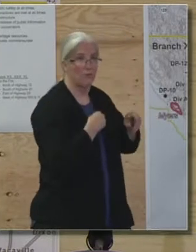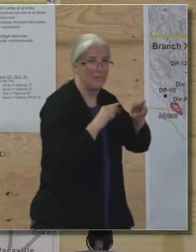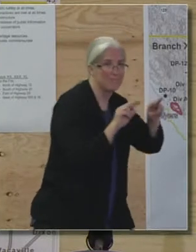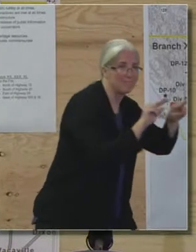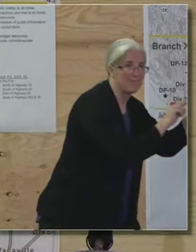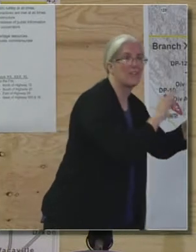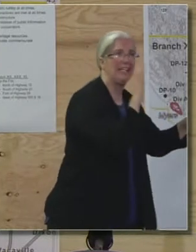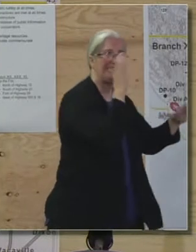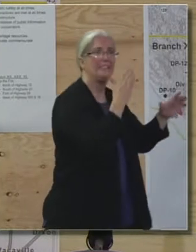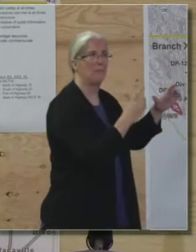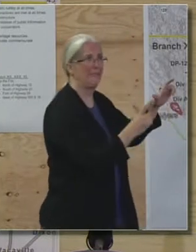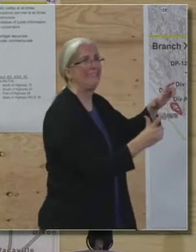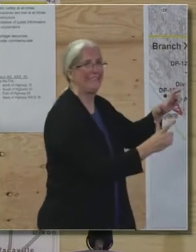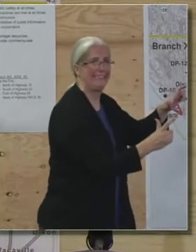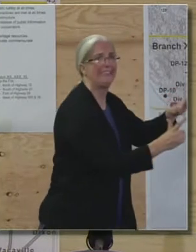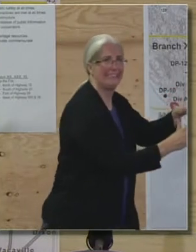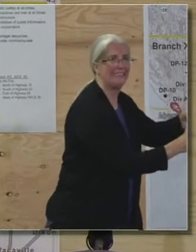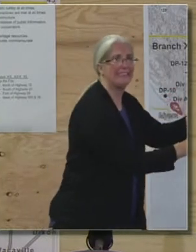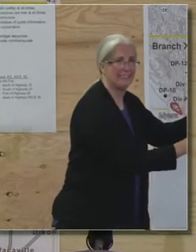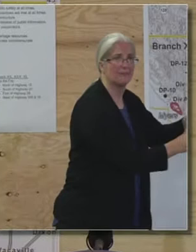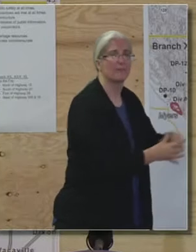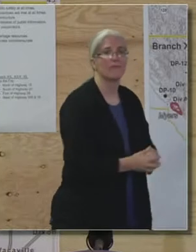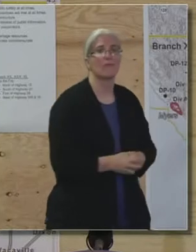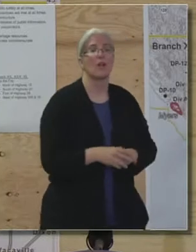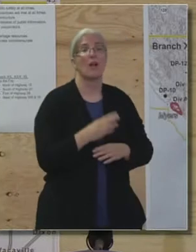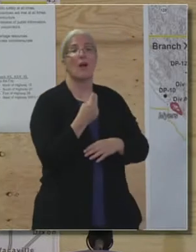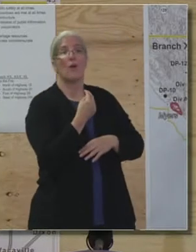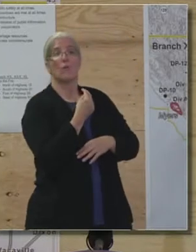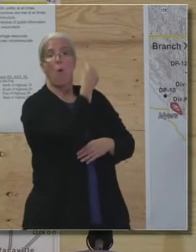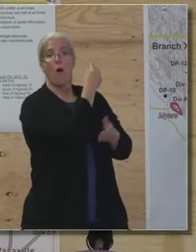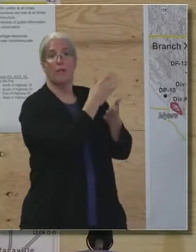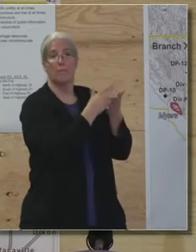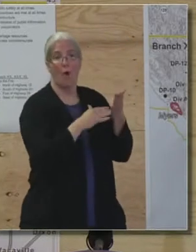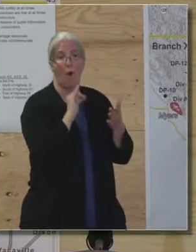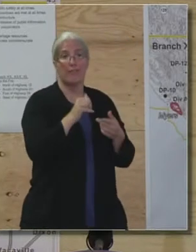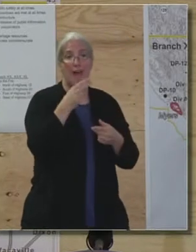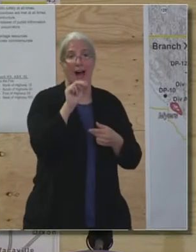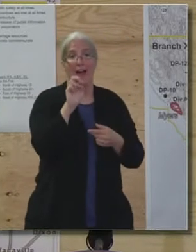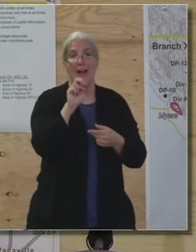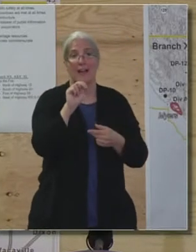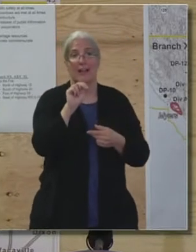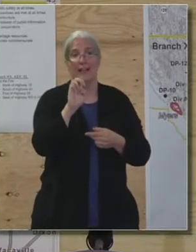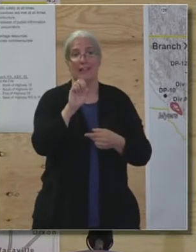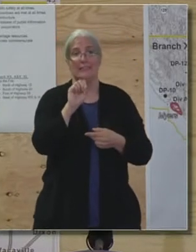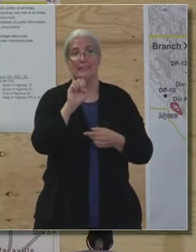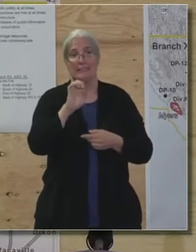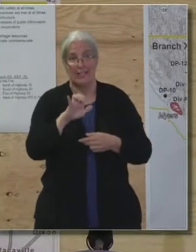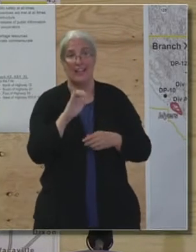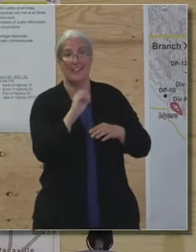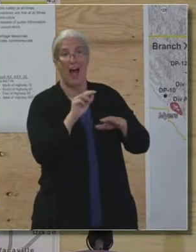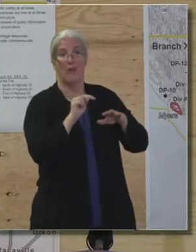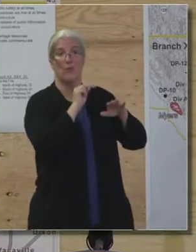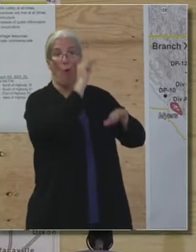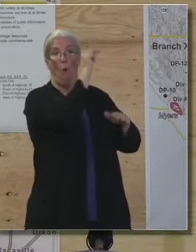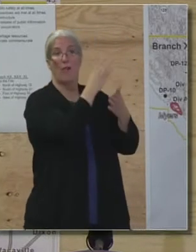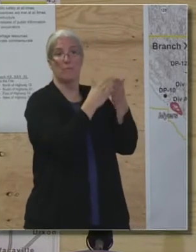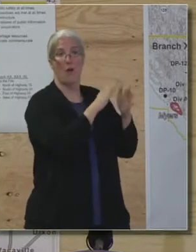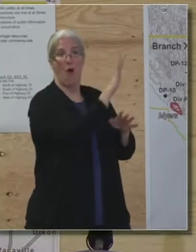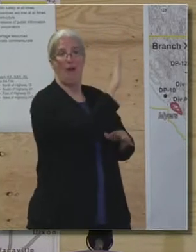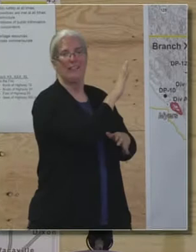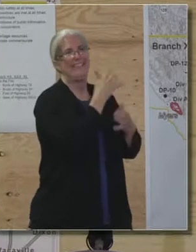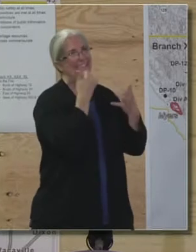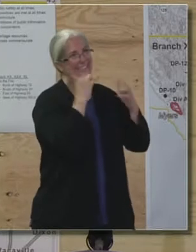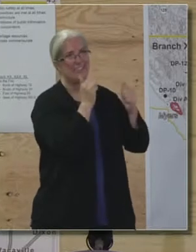su propagación al desplazarnos al norte está activo el incendio desde agenciarse al norte hasta todavía más al norte por la autopista